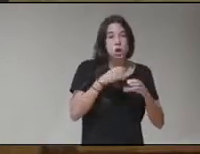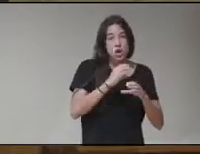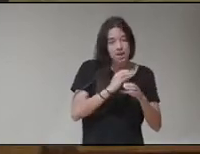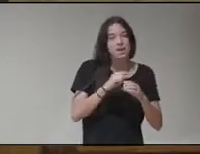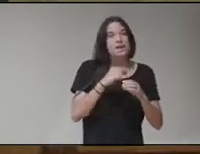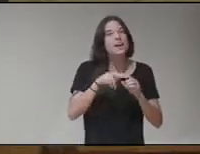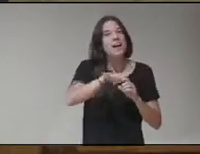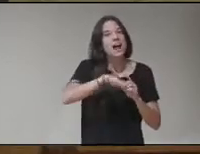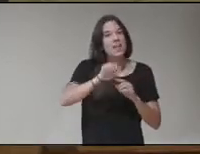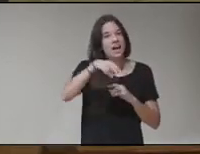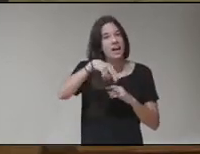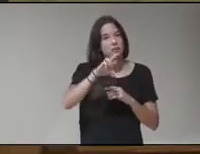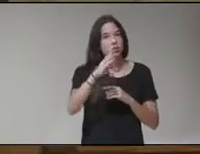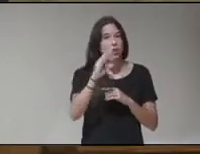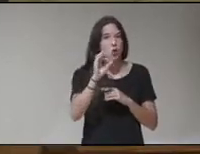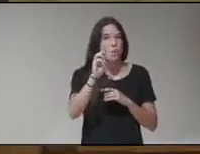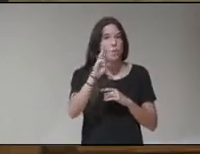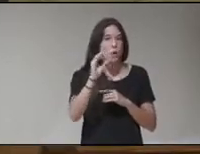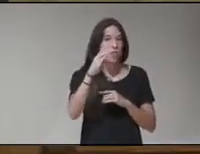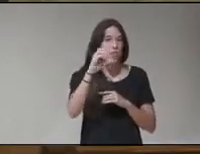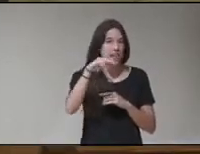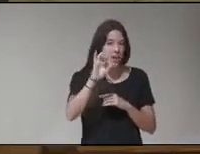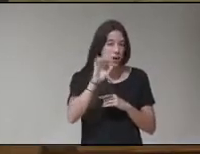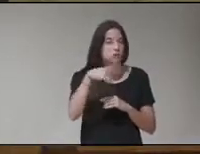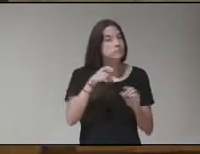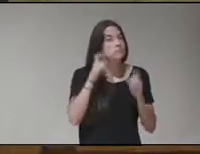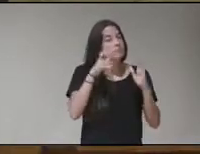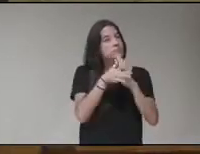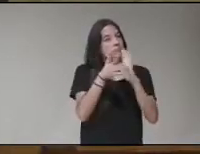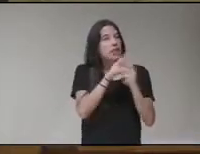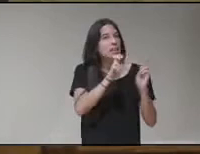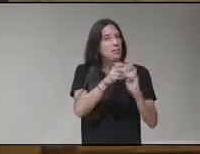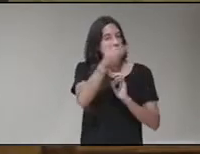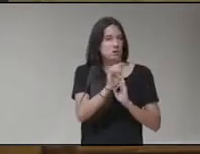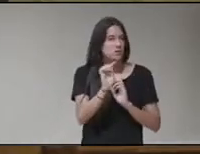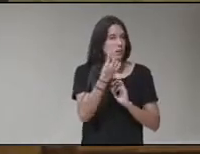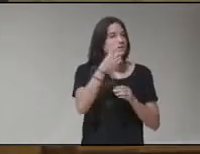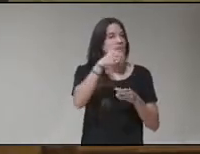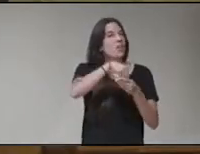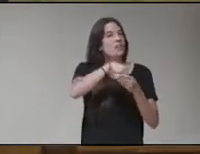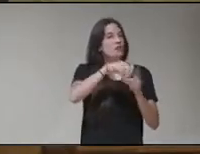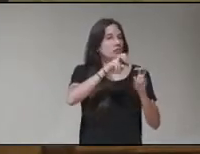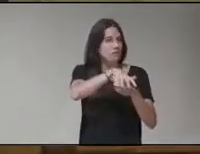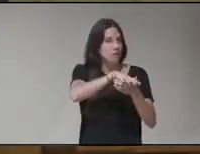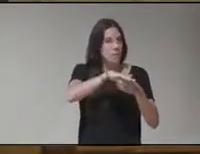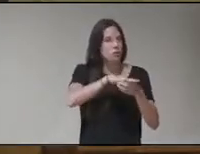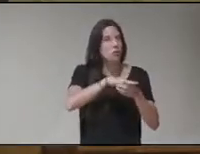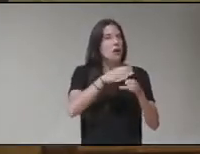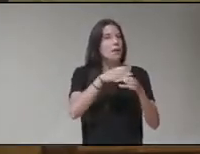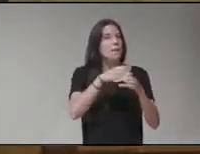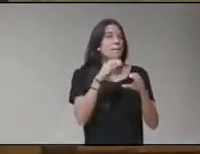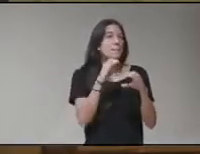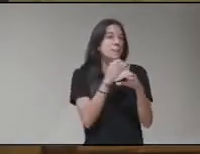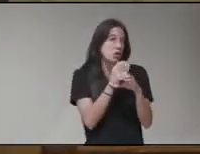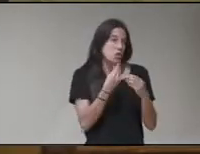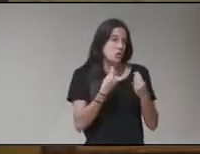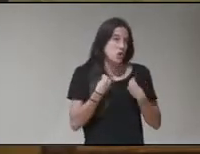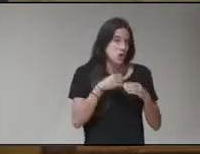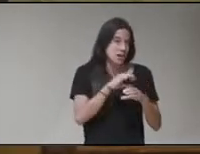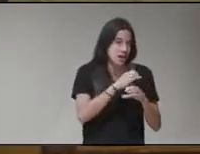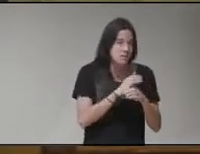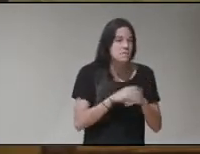dar una visión de algunos de los temas más relevantes en este momento dentro del ámbito de la microbiología. En la